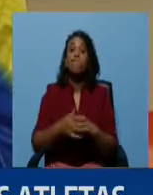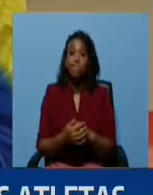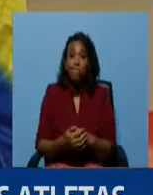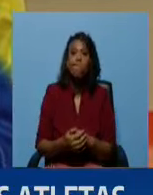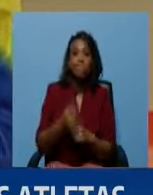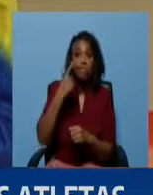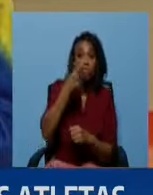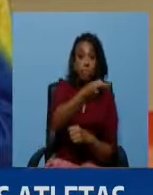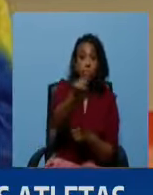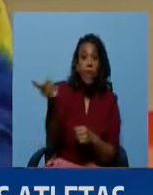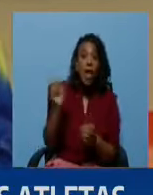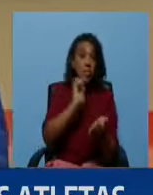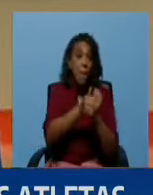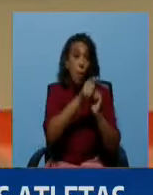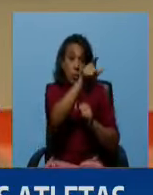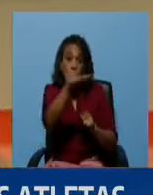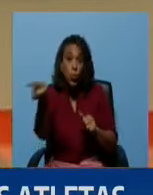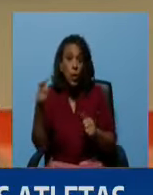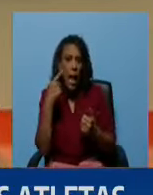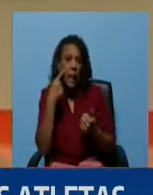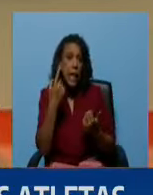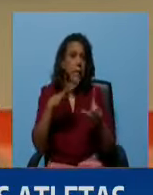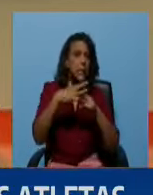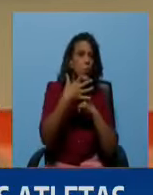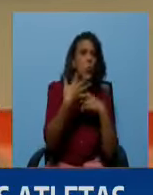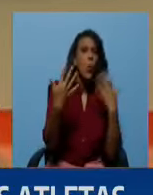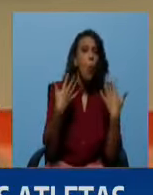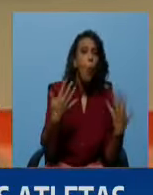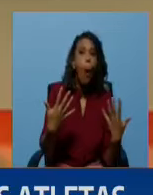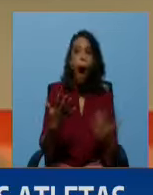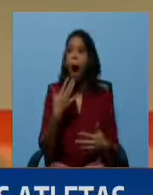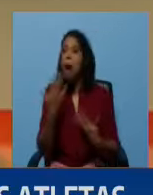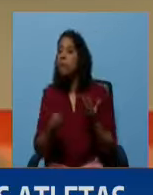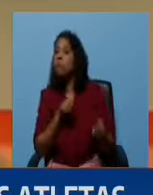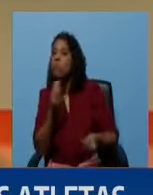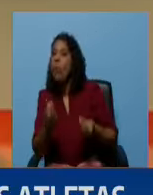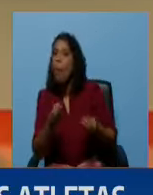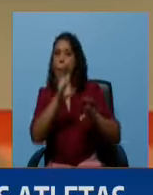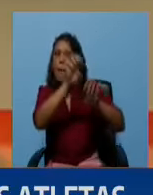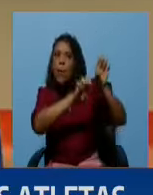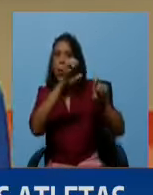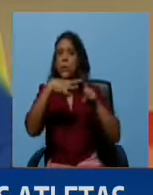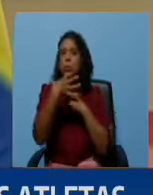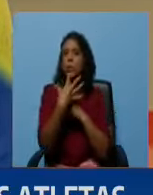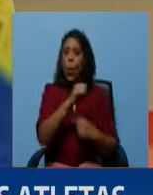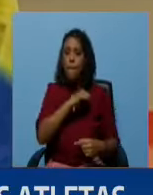a los deportistas de alta competencia,